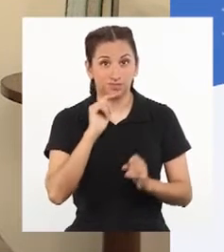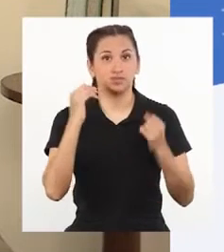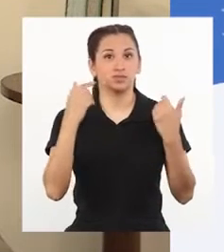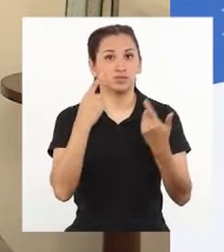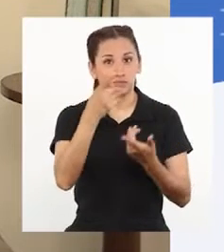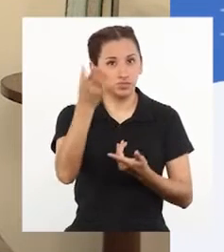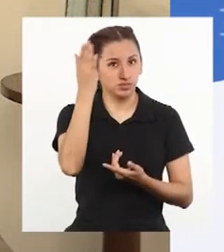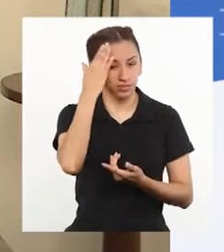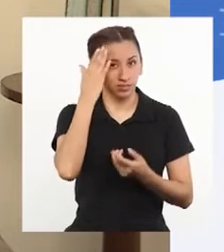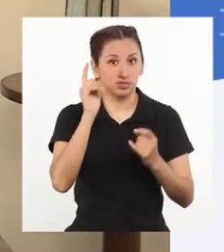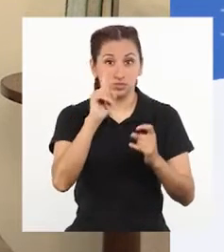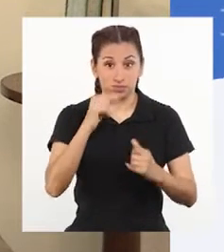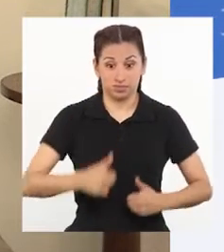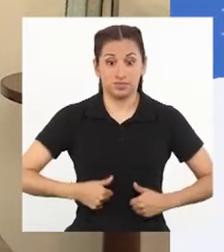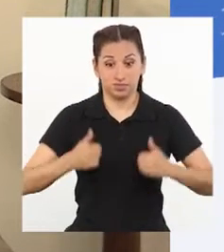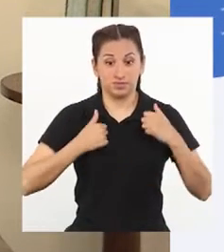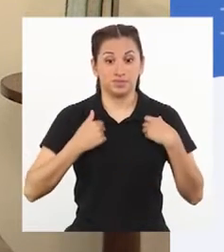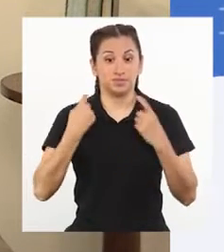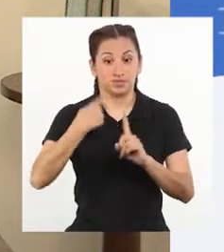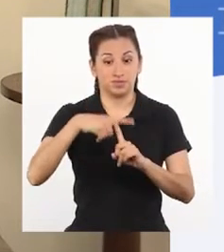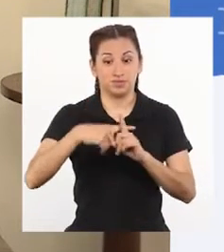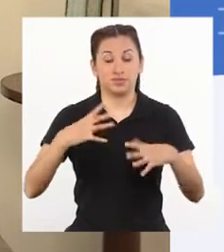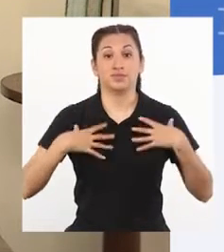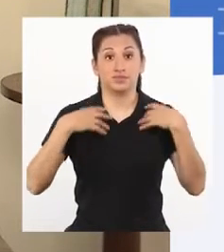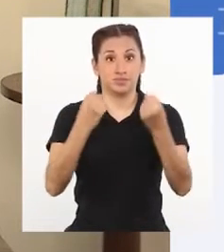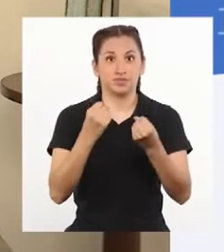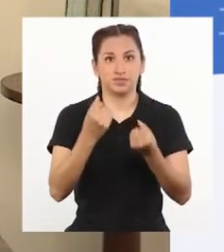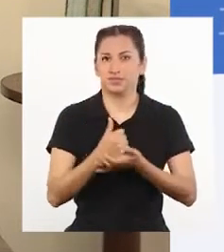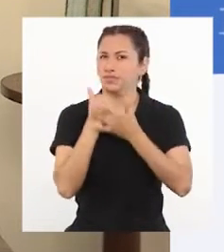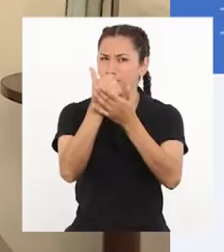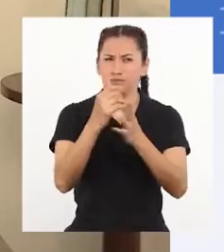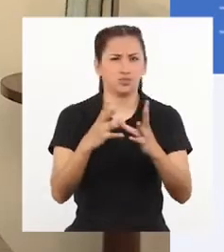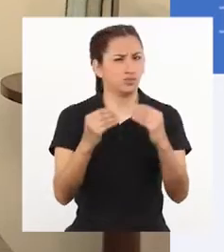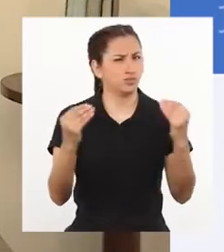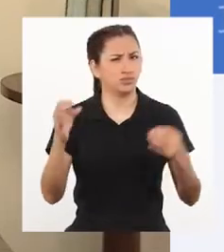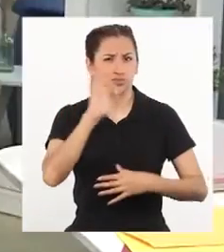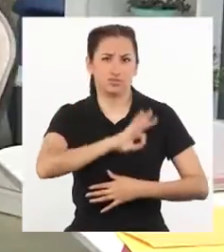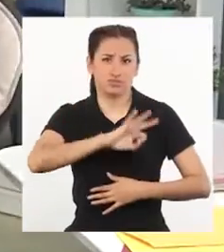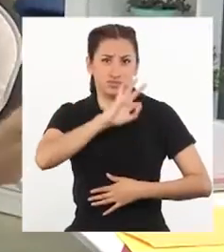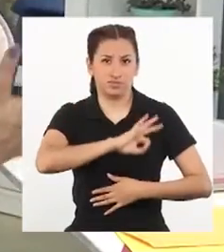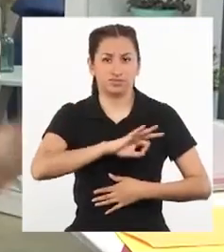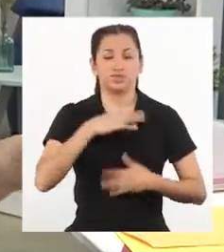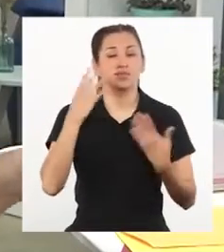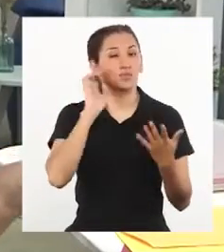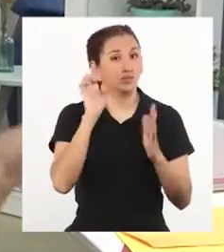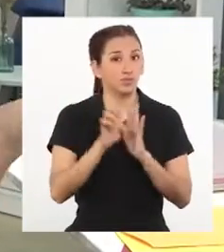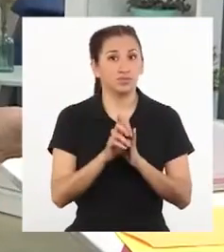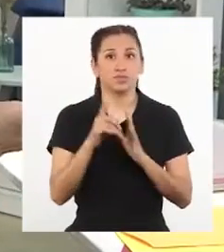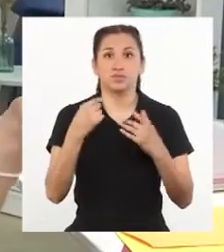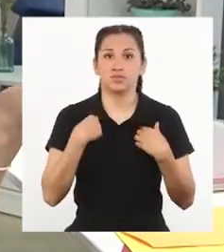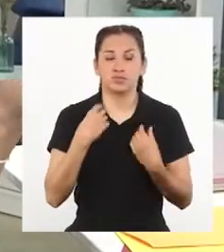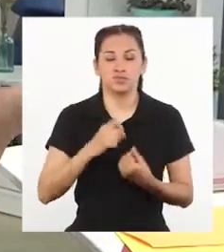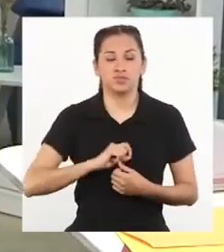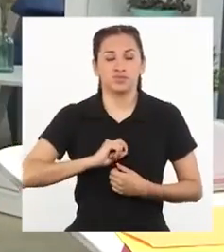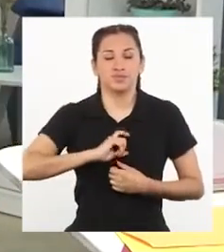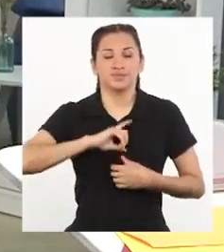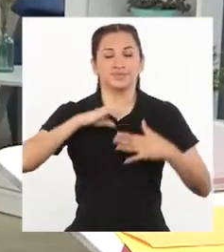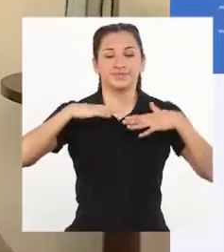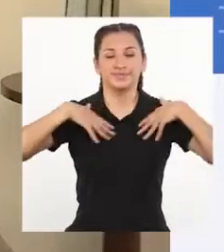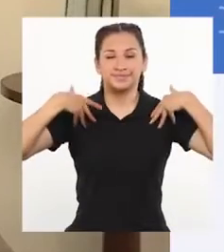todos sepamos que llevar una vida saludable tiene muchos beneficios. Como mejorar el estado de